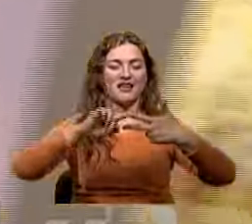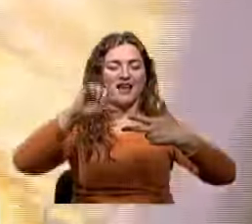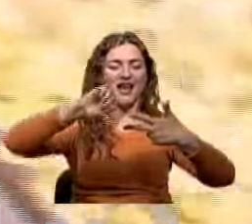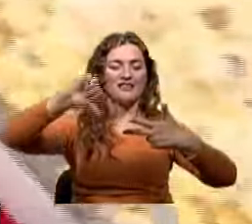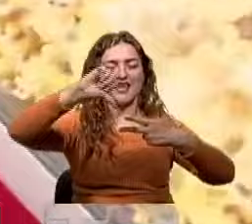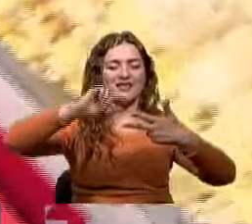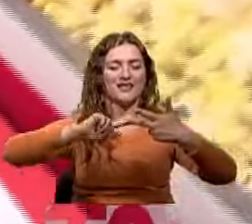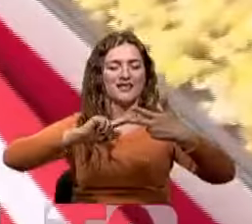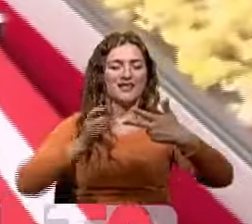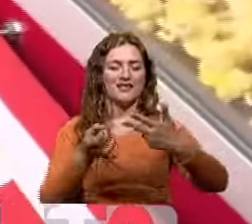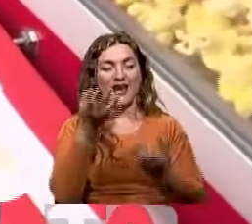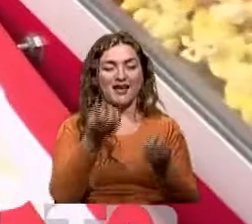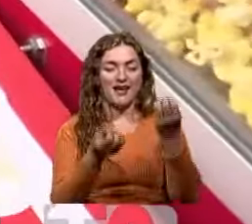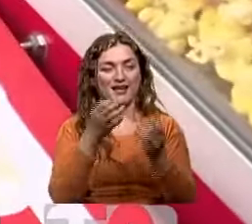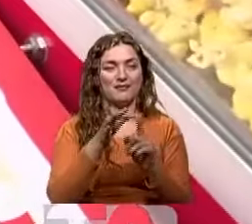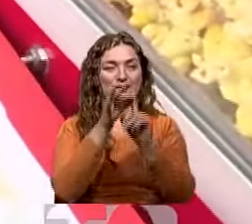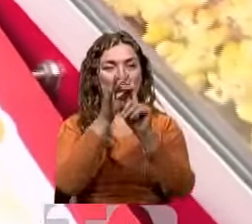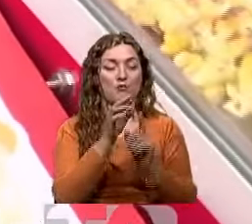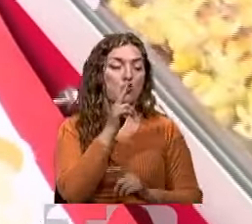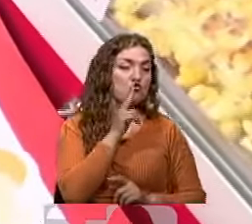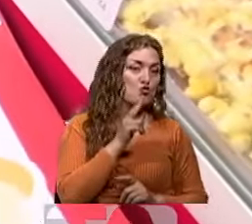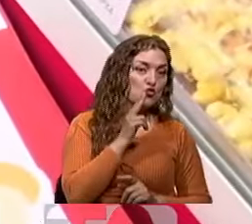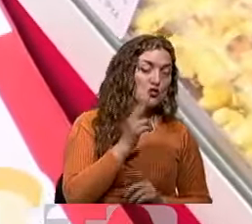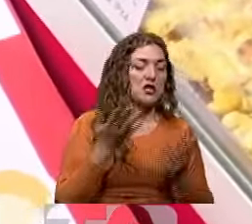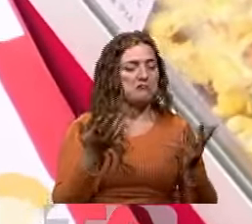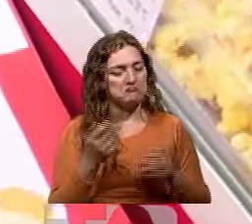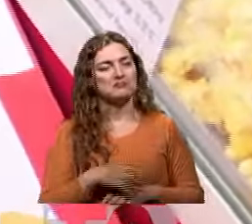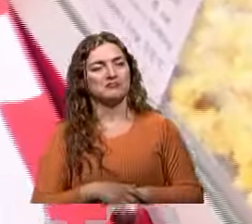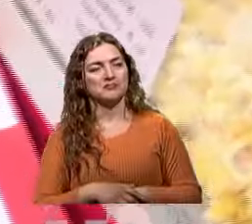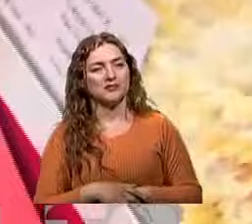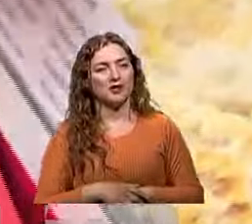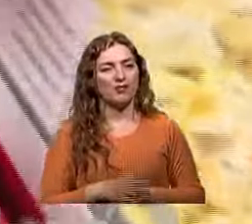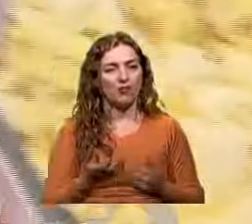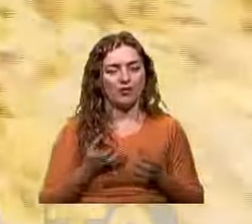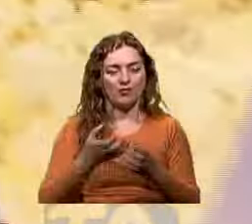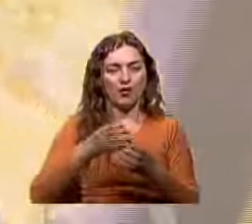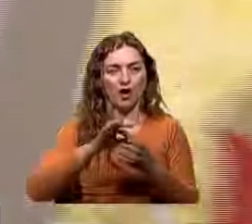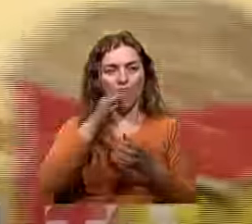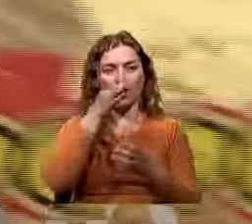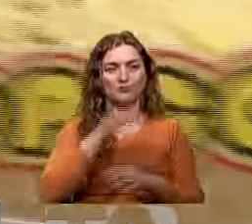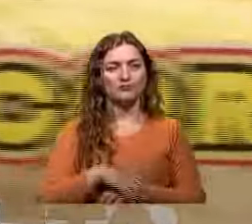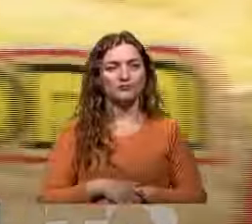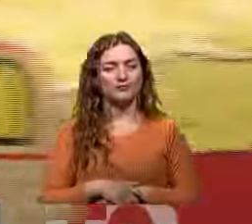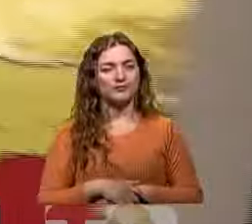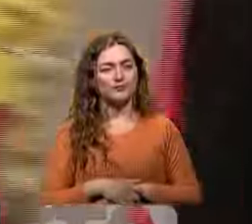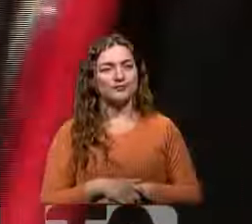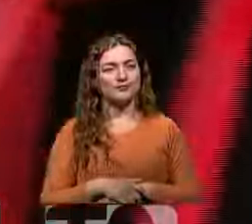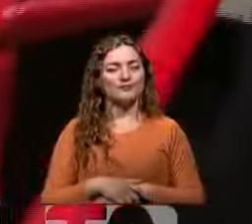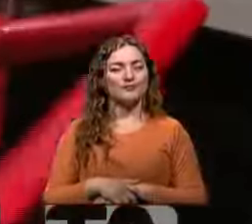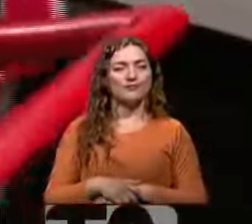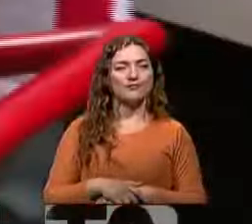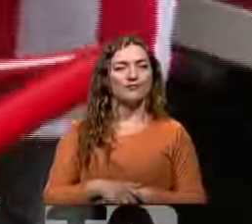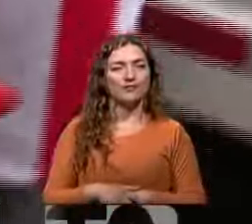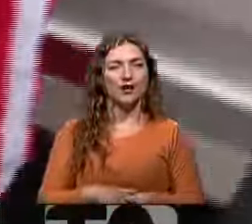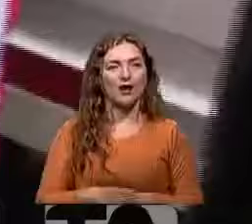ahora sí. Pero también hacemos de dulce. ¡Ah, qué maravilla! Vamos a probar. Ahora mismo vamos a servir, por favor. Vamos a servir un canguilito. La